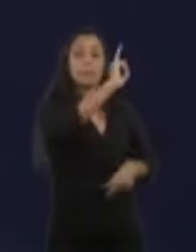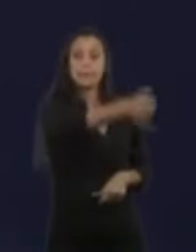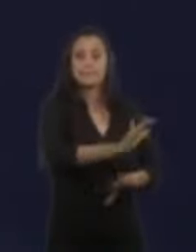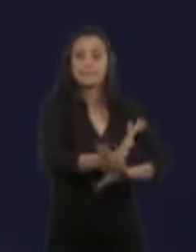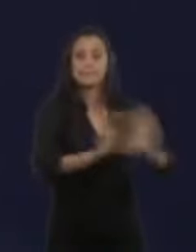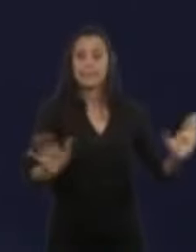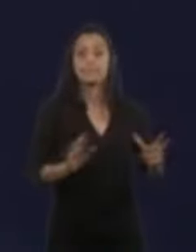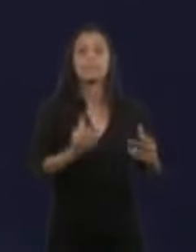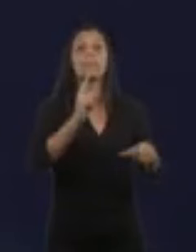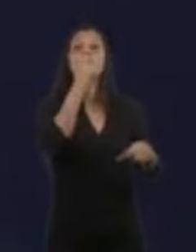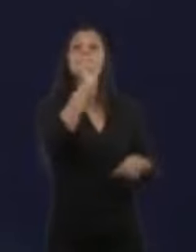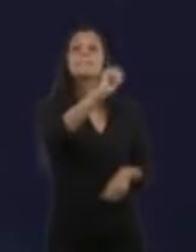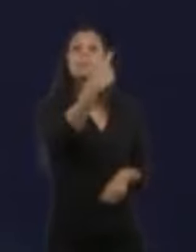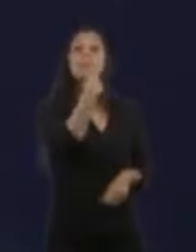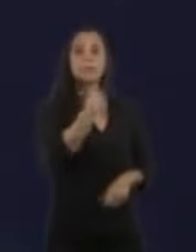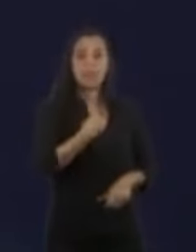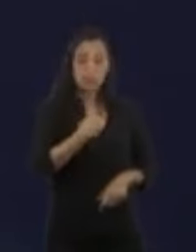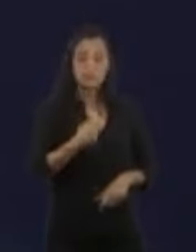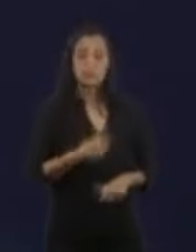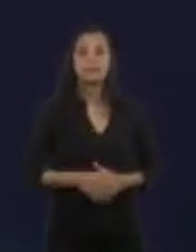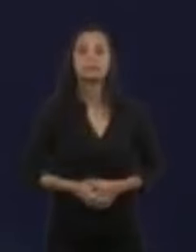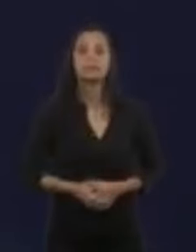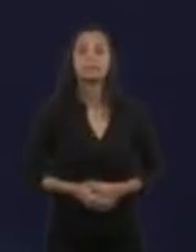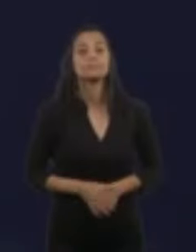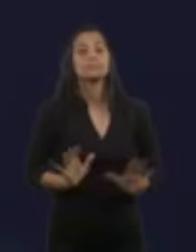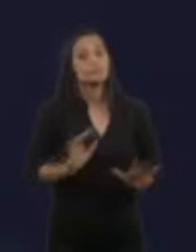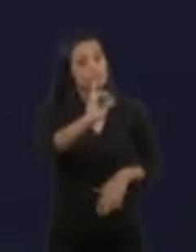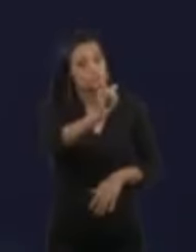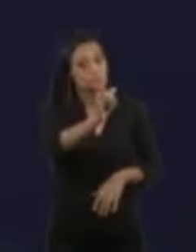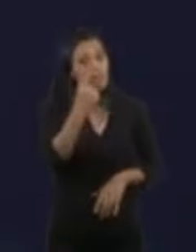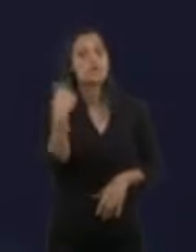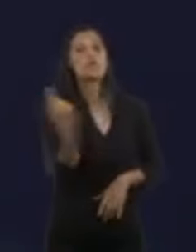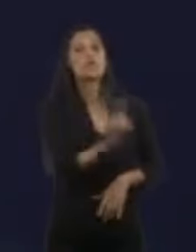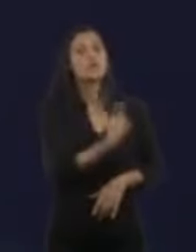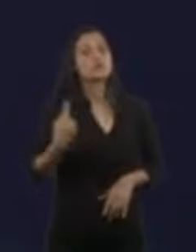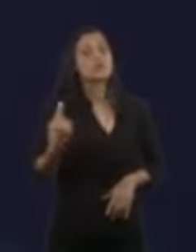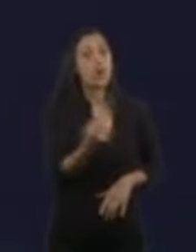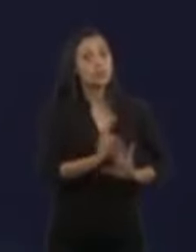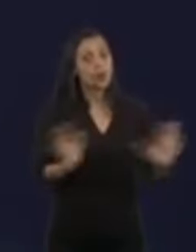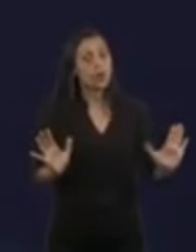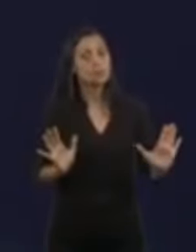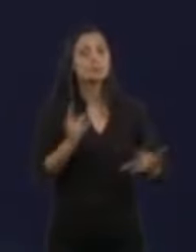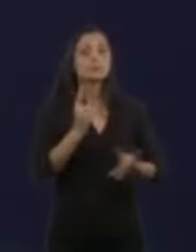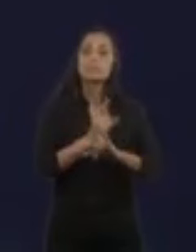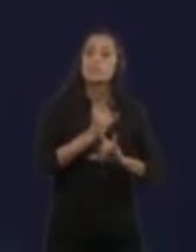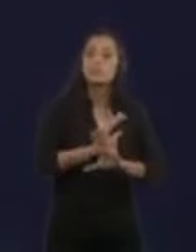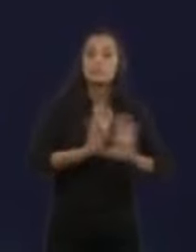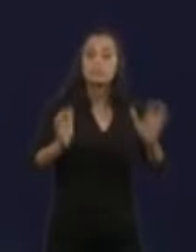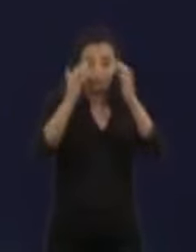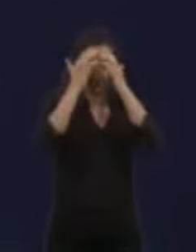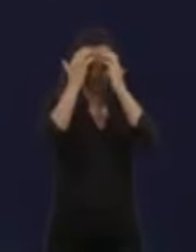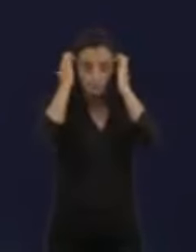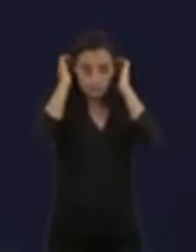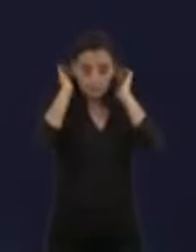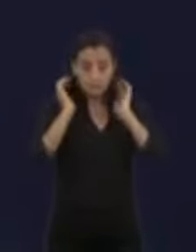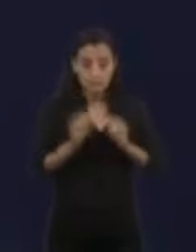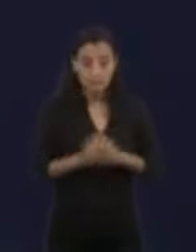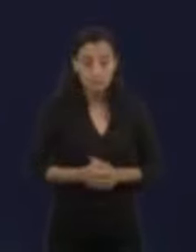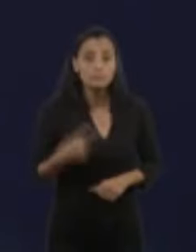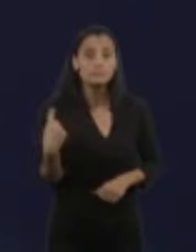con respecto a tu primer pregunta Sí a ver nosotros nos siempre la lo que